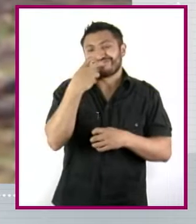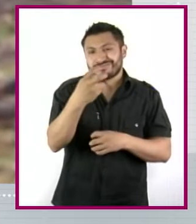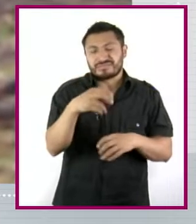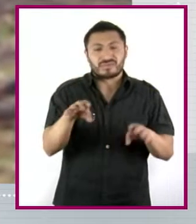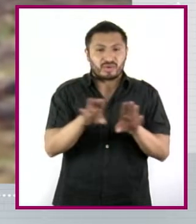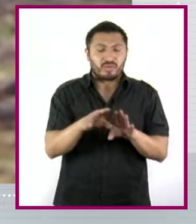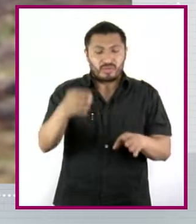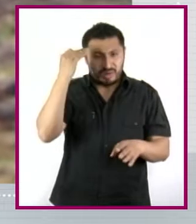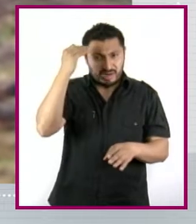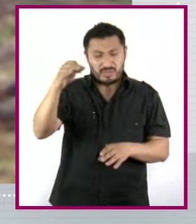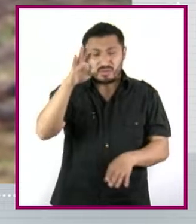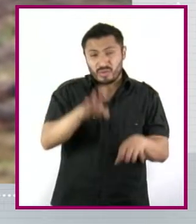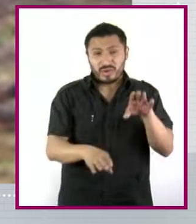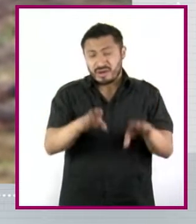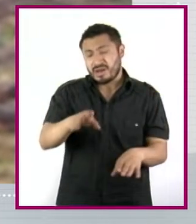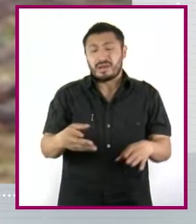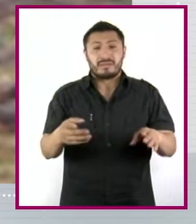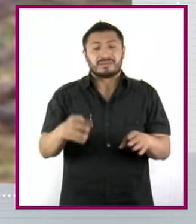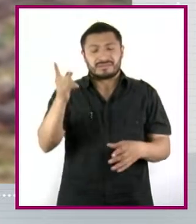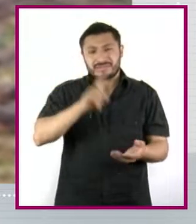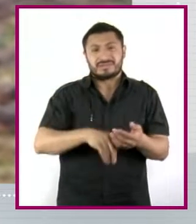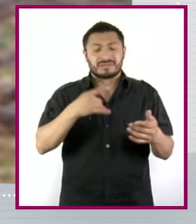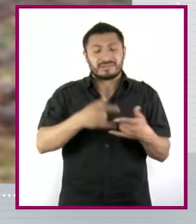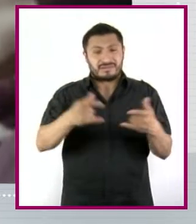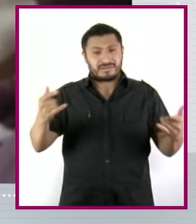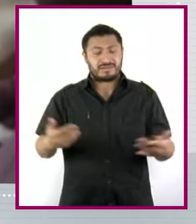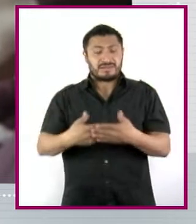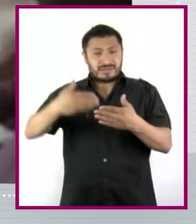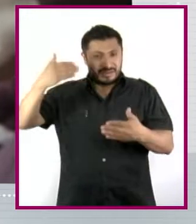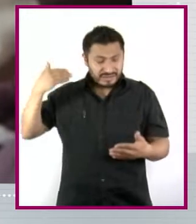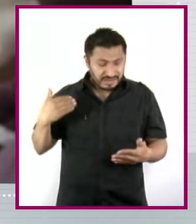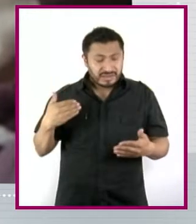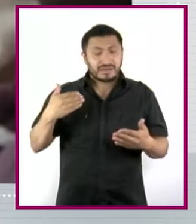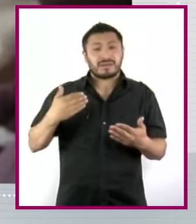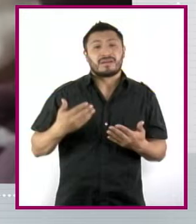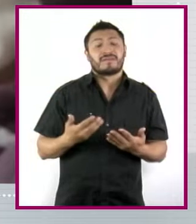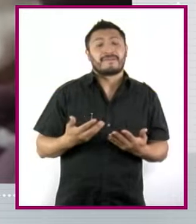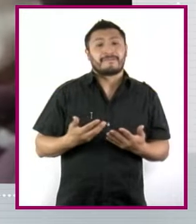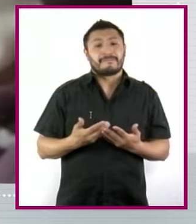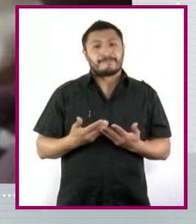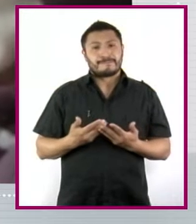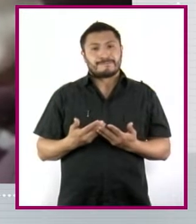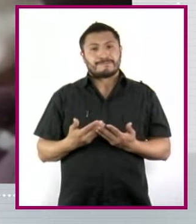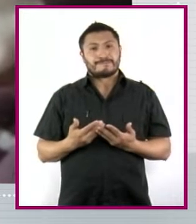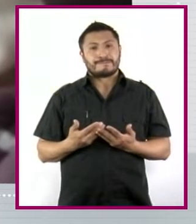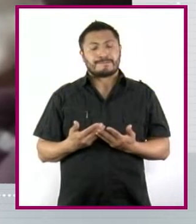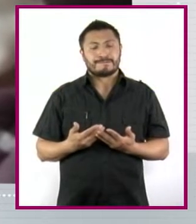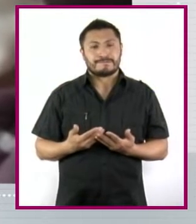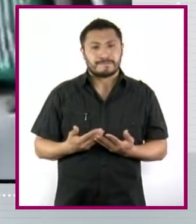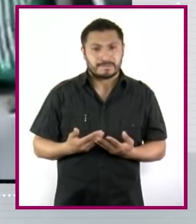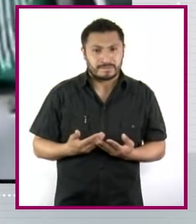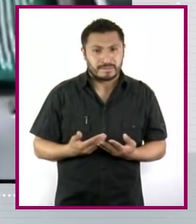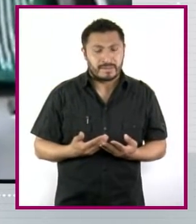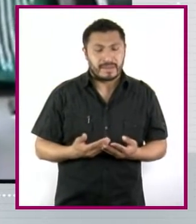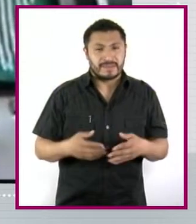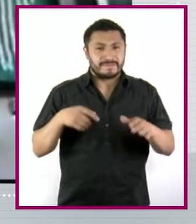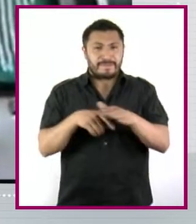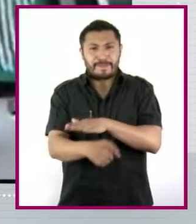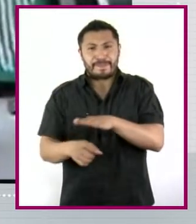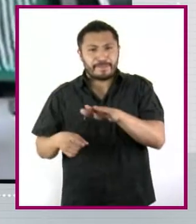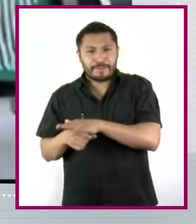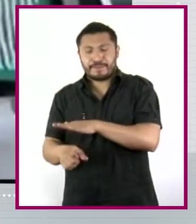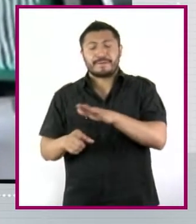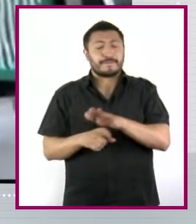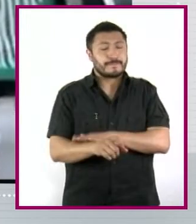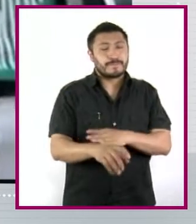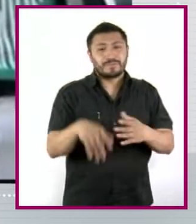habido periodos de nuestra reciente historia pasada en la que pues, el grado de corrupción y